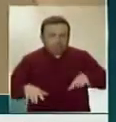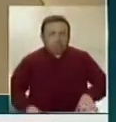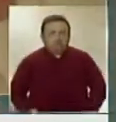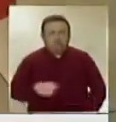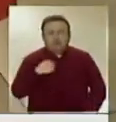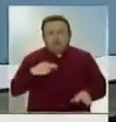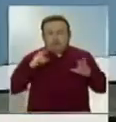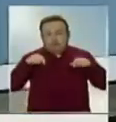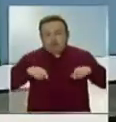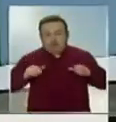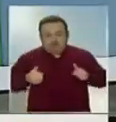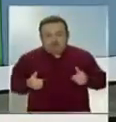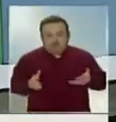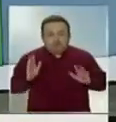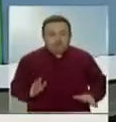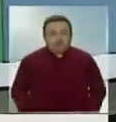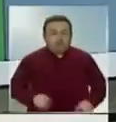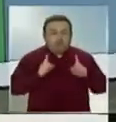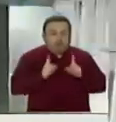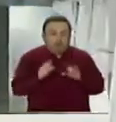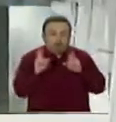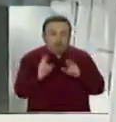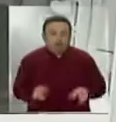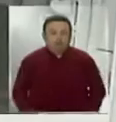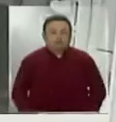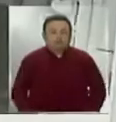bien, yo creo, ojalá que siga muy igual.